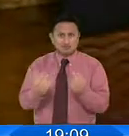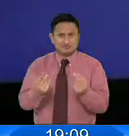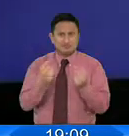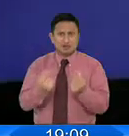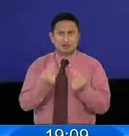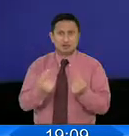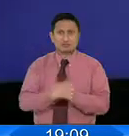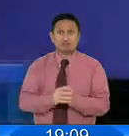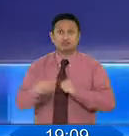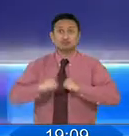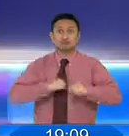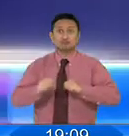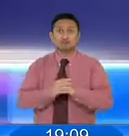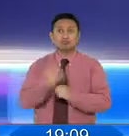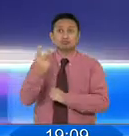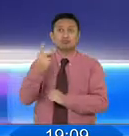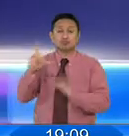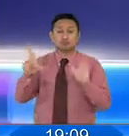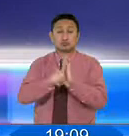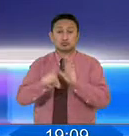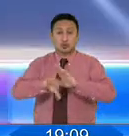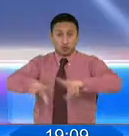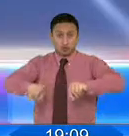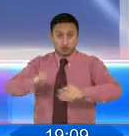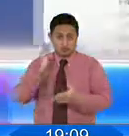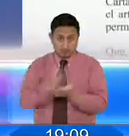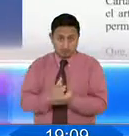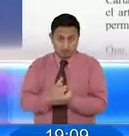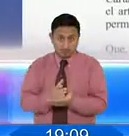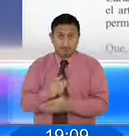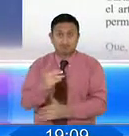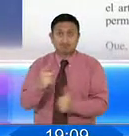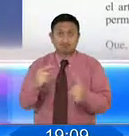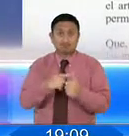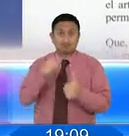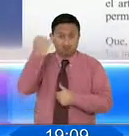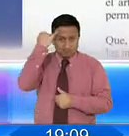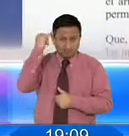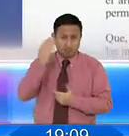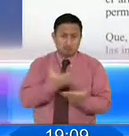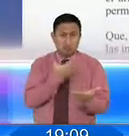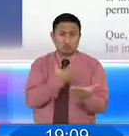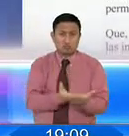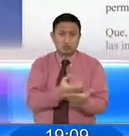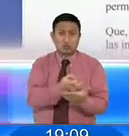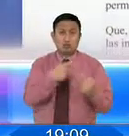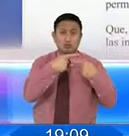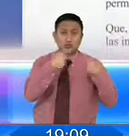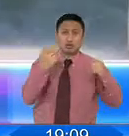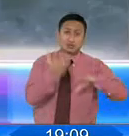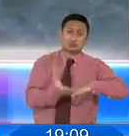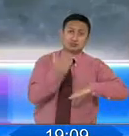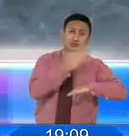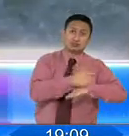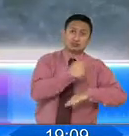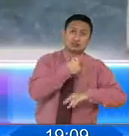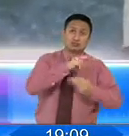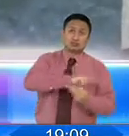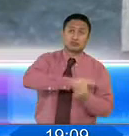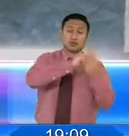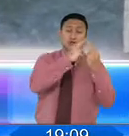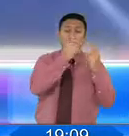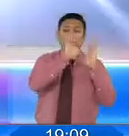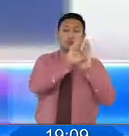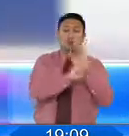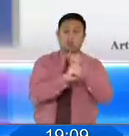trámite de dos leyes anticorrupción en la asamblea las iniciativas fueron presentadas la una en marzo pasado que incluye reformas al código integral penal